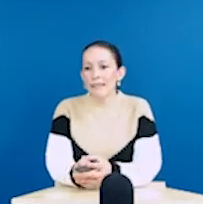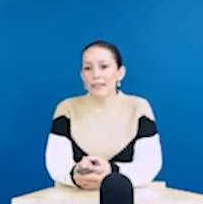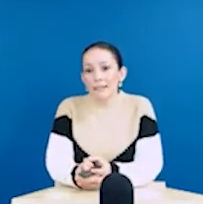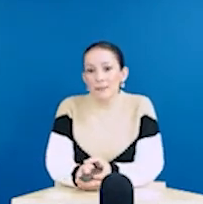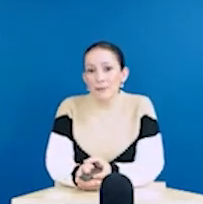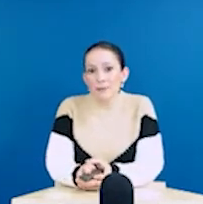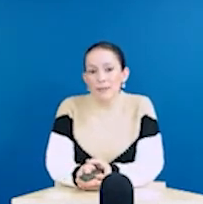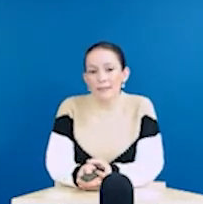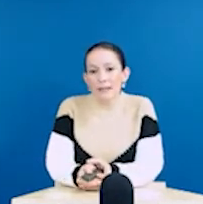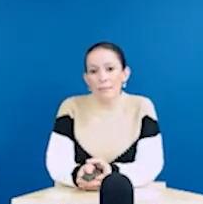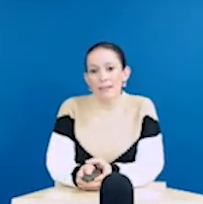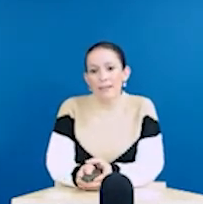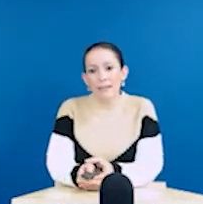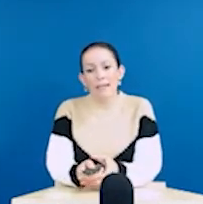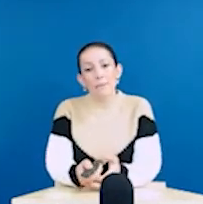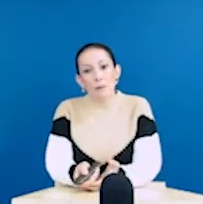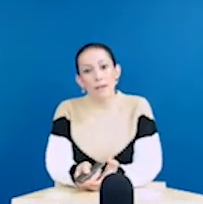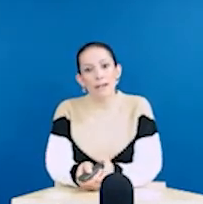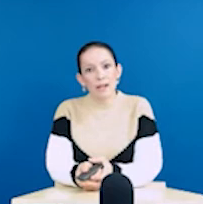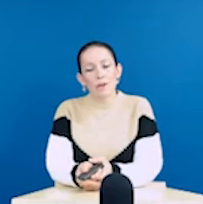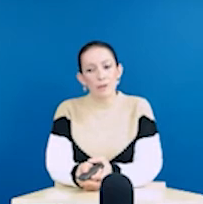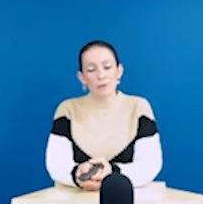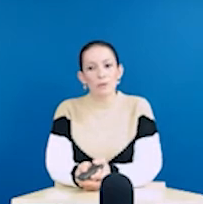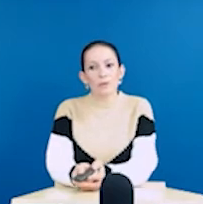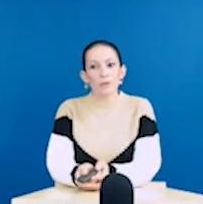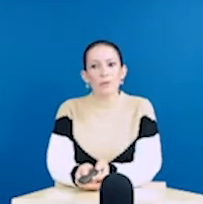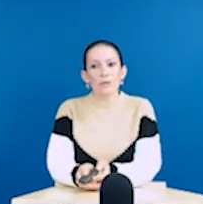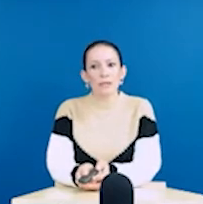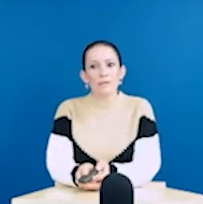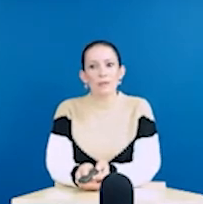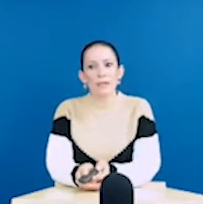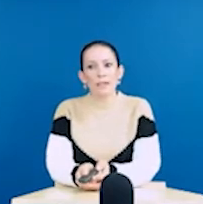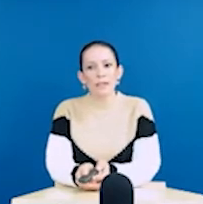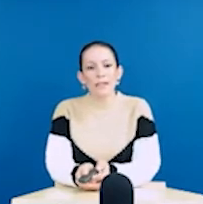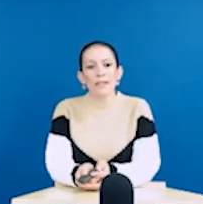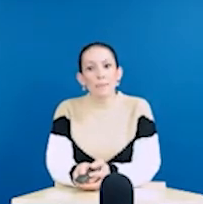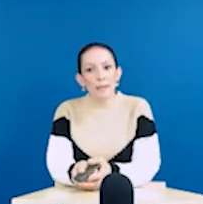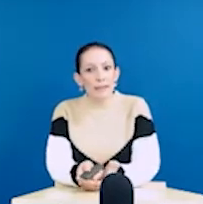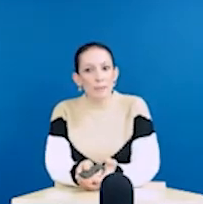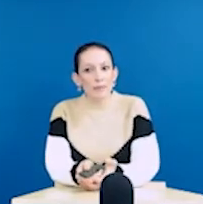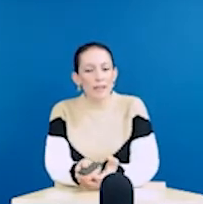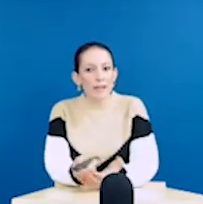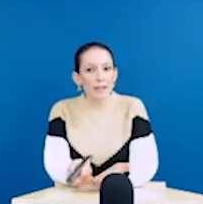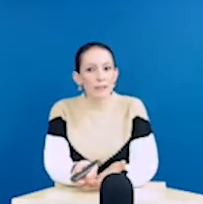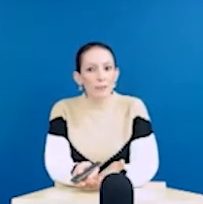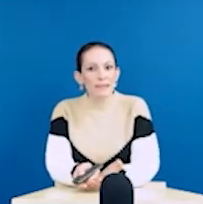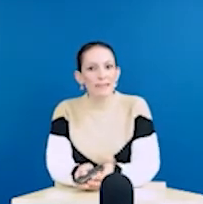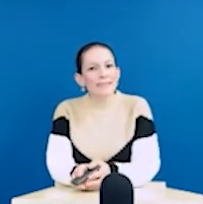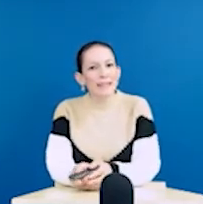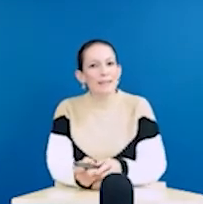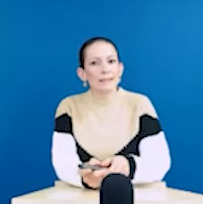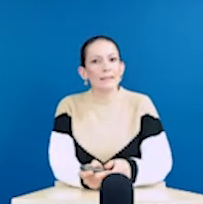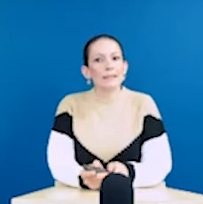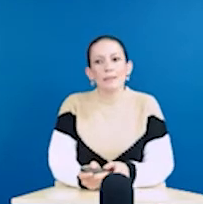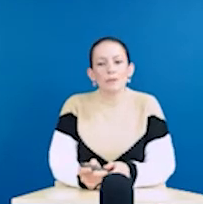necesitan, y eso es la parte, el valor agregado de nosotros como auxiliar de enfermería, que aprendemos de que esos